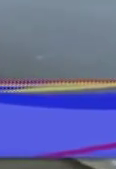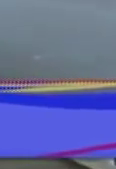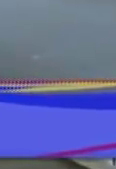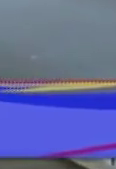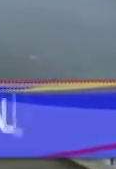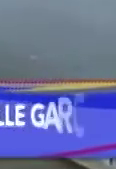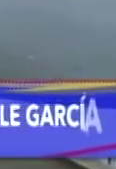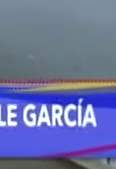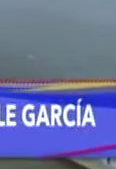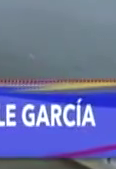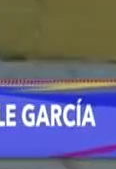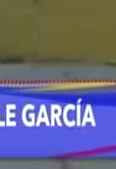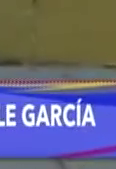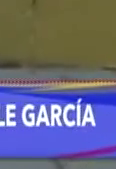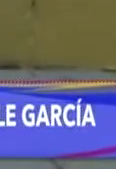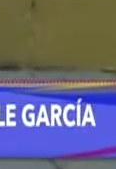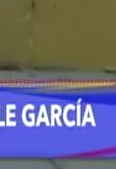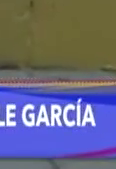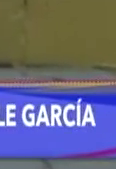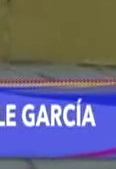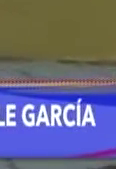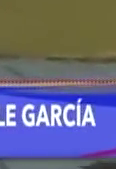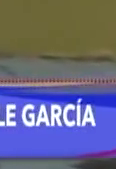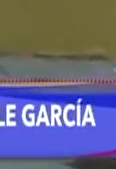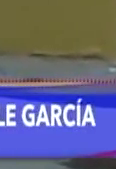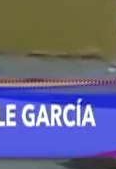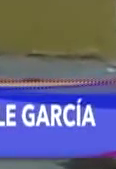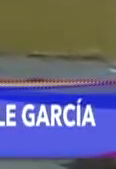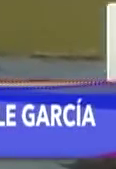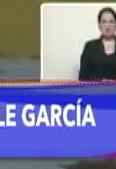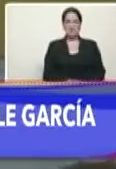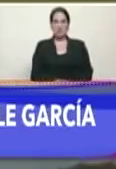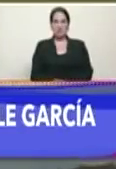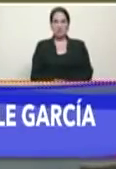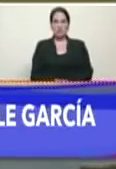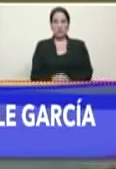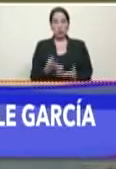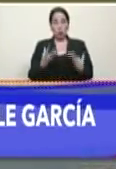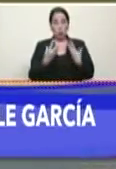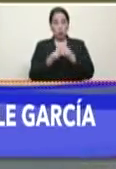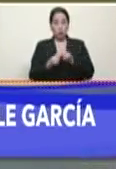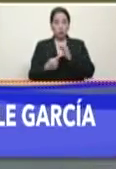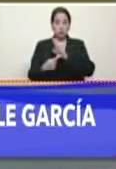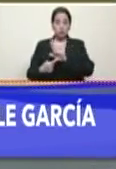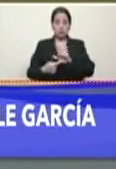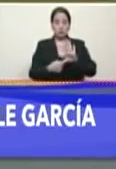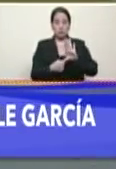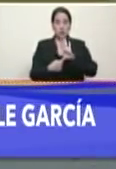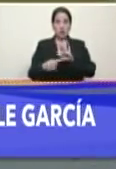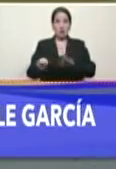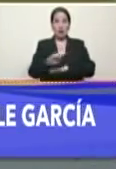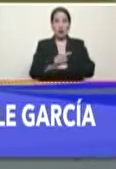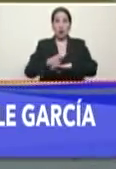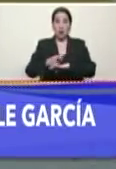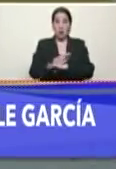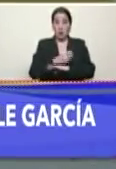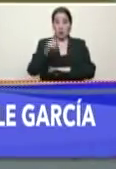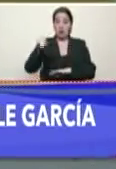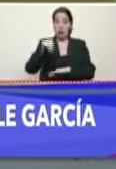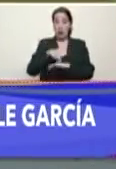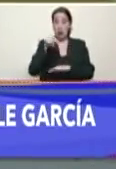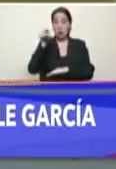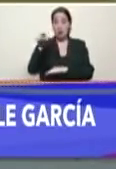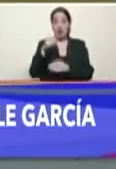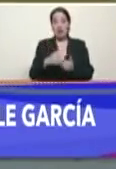país, Maturín, que aquí estamos demostrando de manera conjunta que el gobierno nacional que usted dirige, el